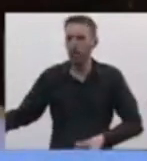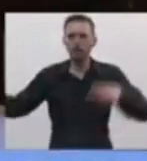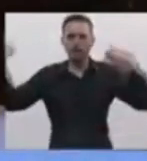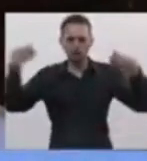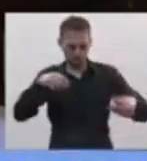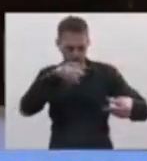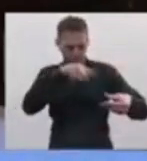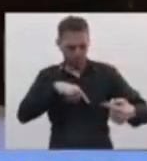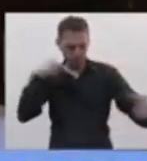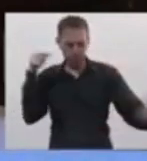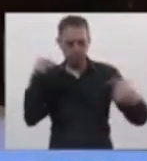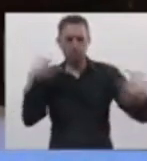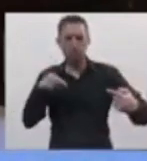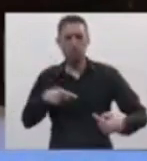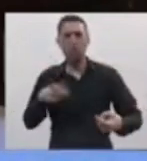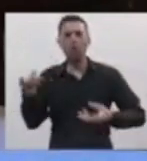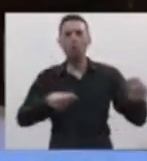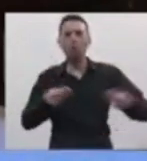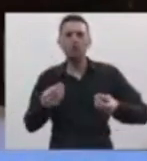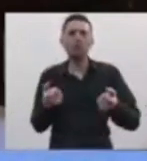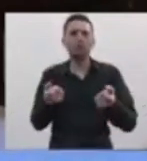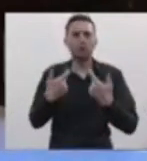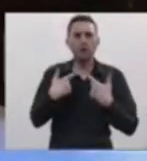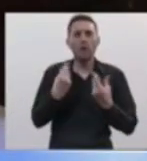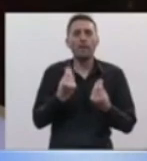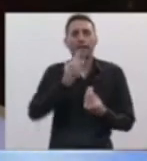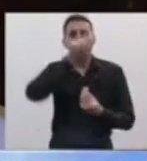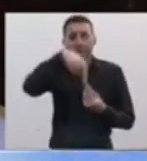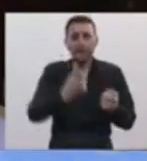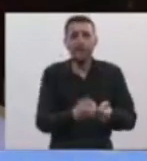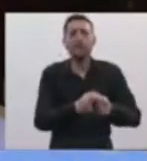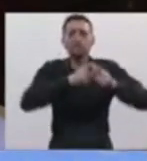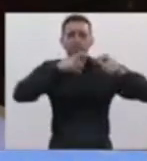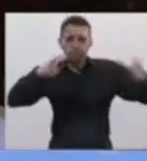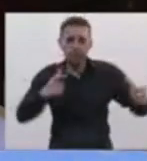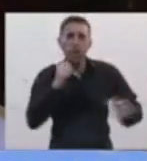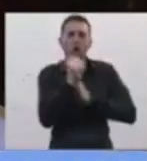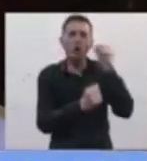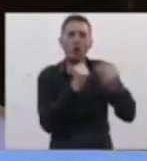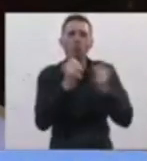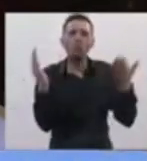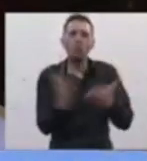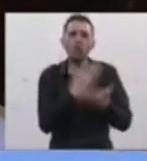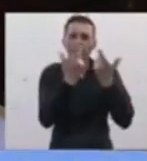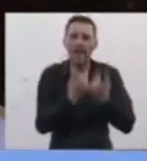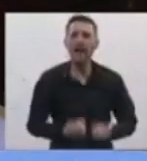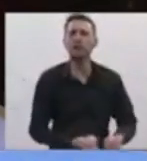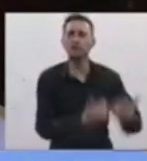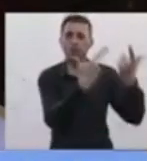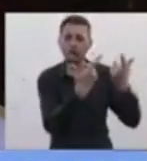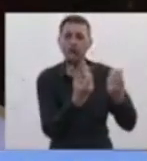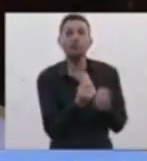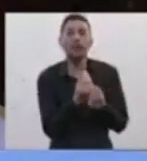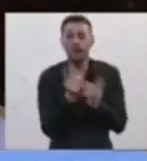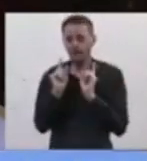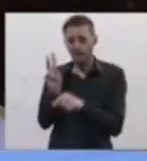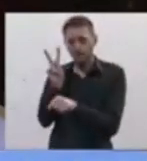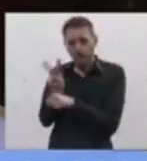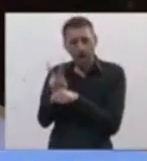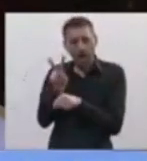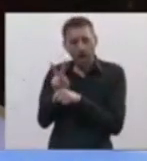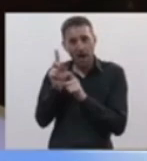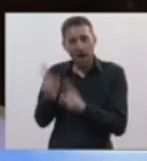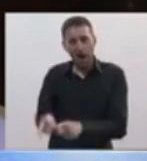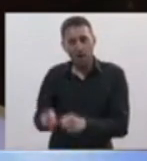este pre este presupuesto genera condiciones para generar crecimiento en los niveles productivas y exportación necesarios para sostener el crecimiento sin